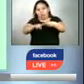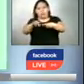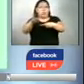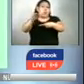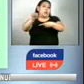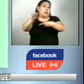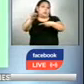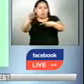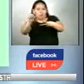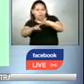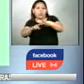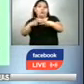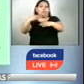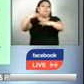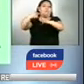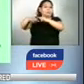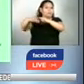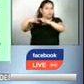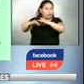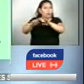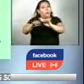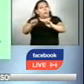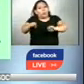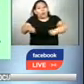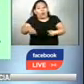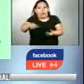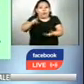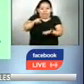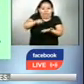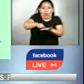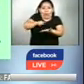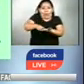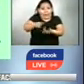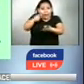SMS, puede ser un mensaje de correo electrónico, puede ser una huella dactilar,